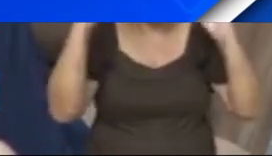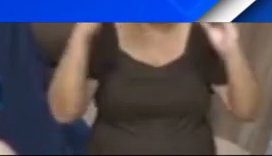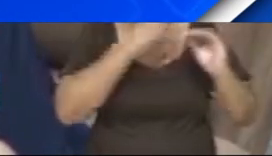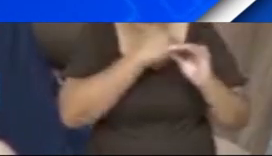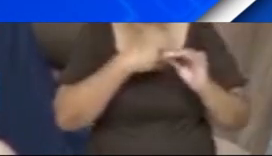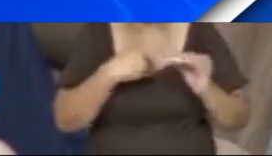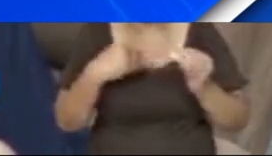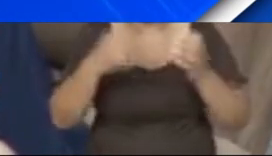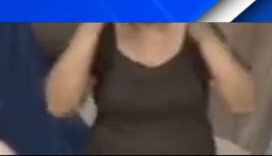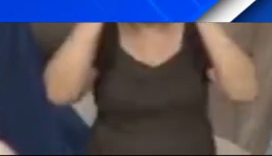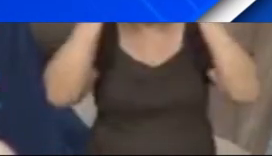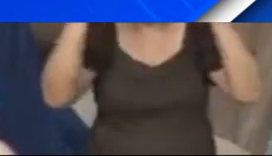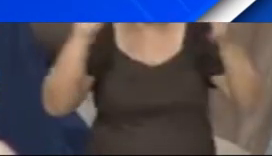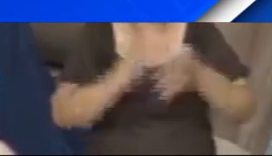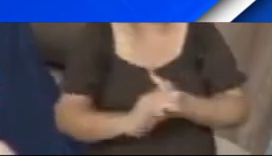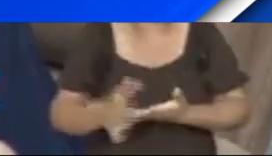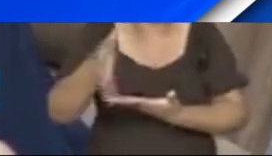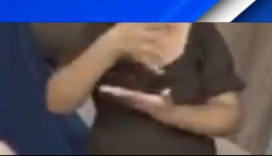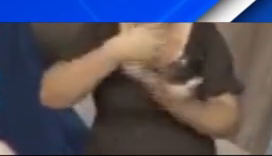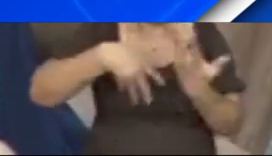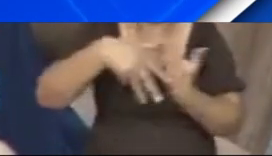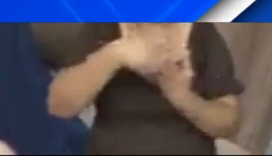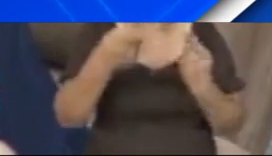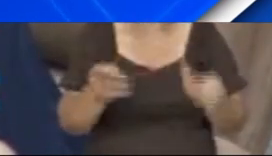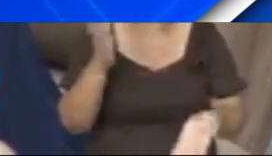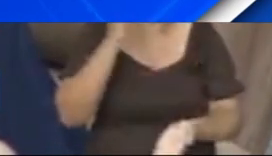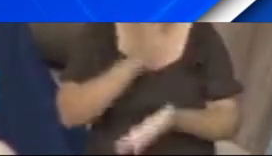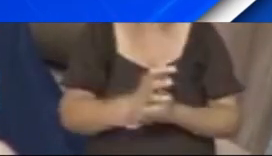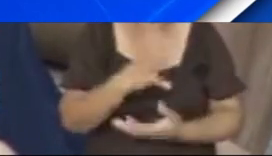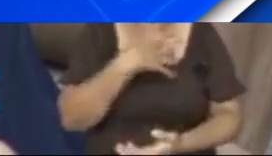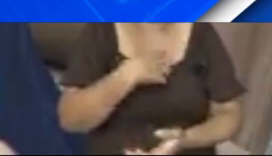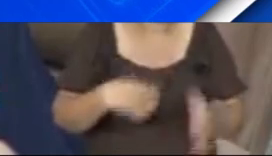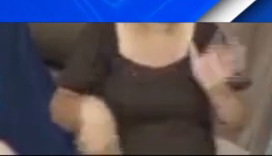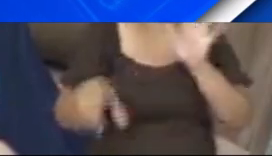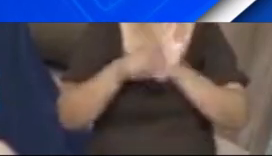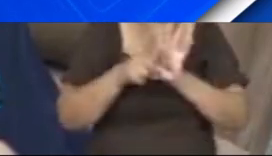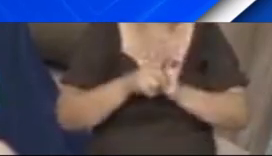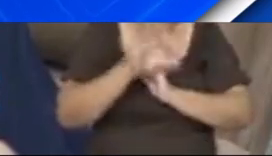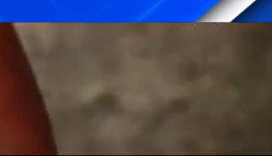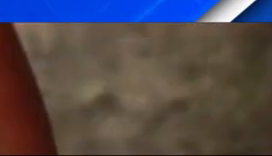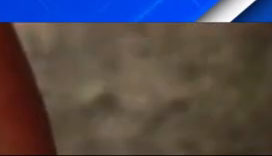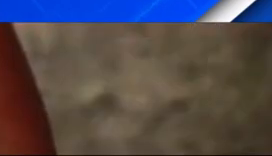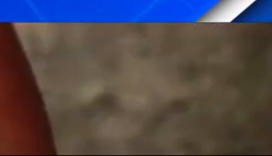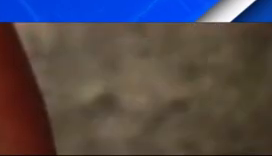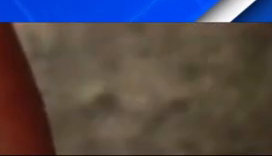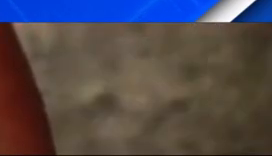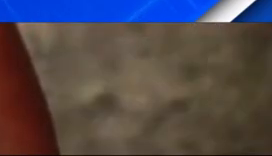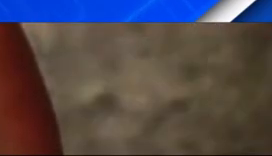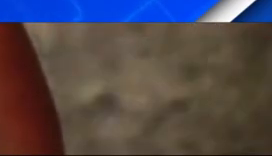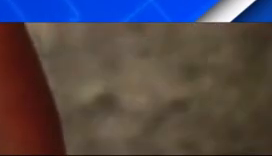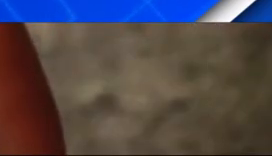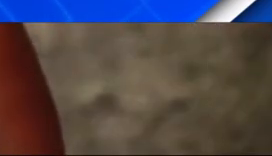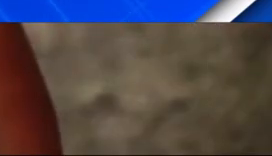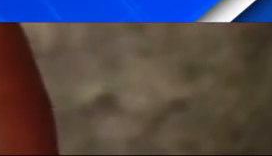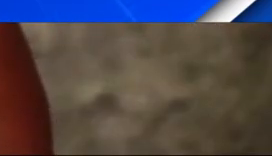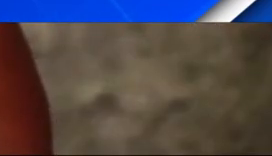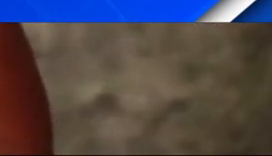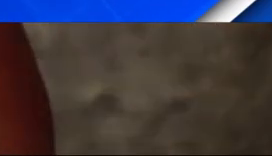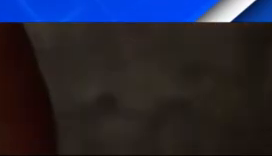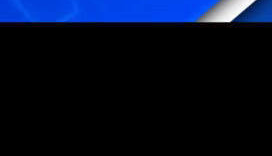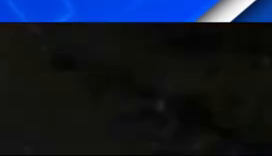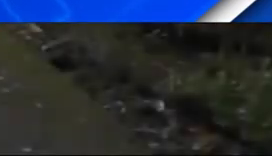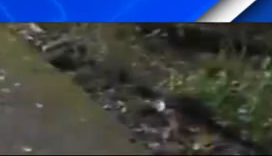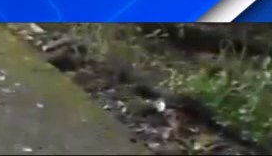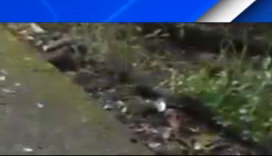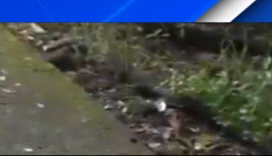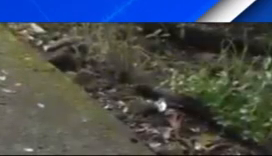con identidad cultural mediante la aprobación de la Ley 582, Ley General de Educación,